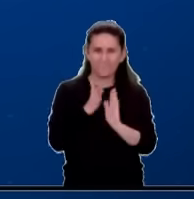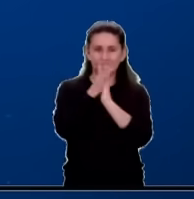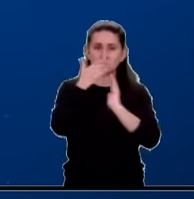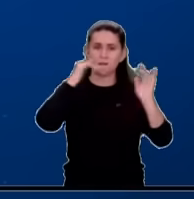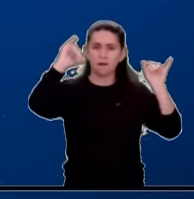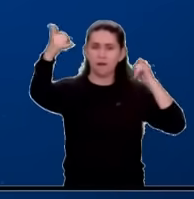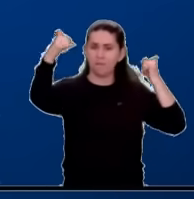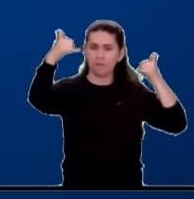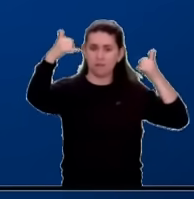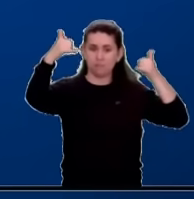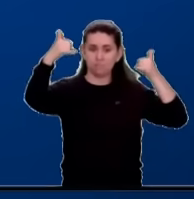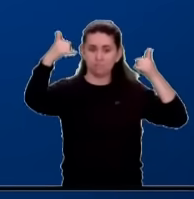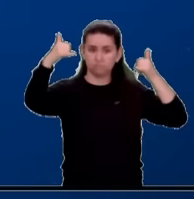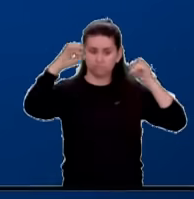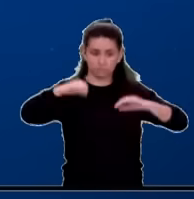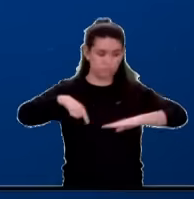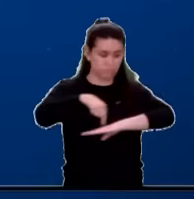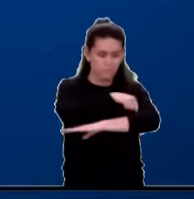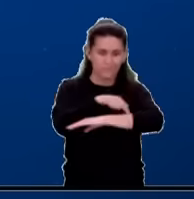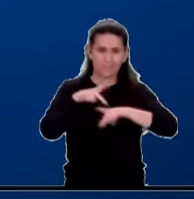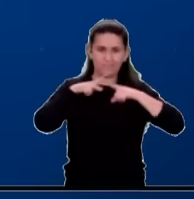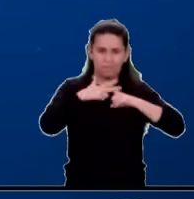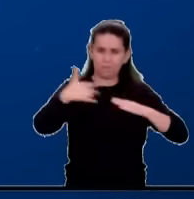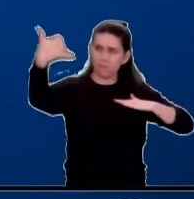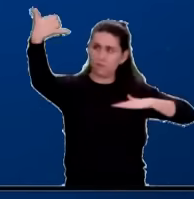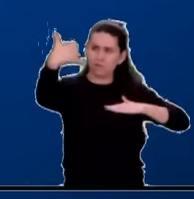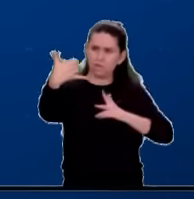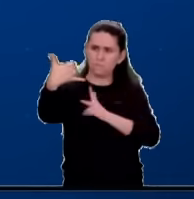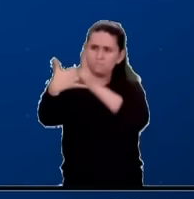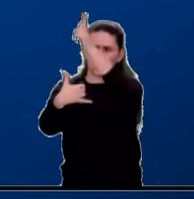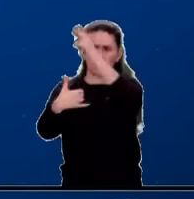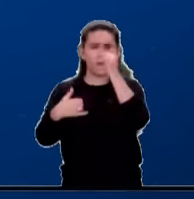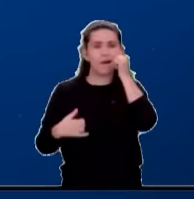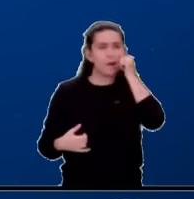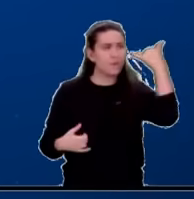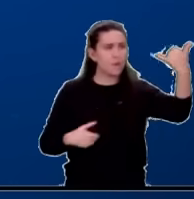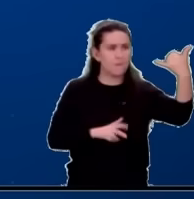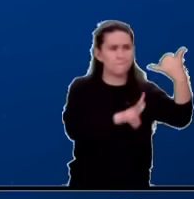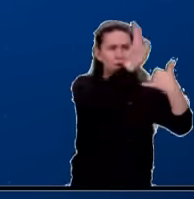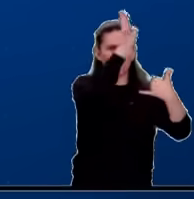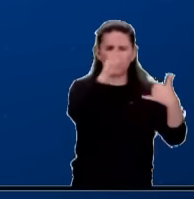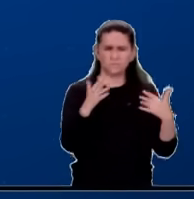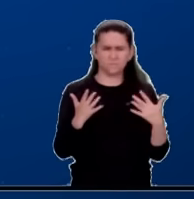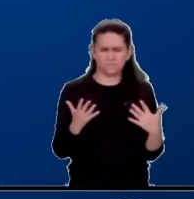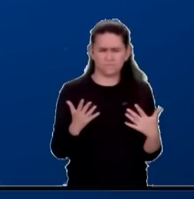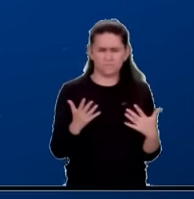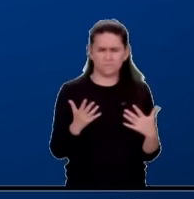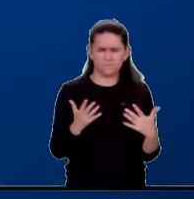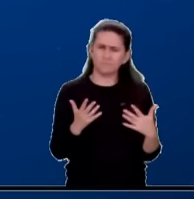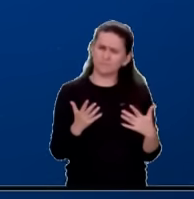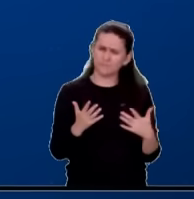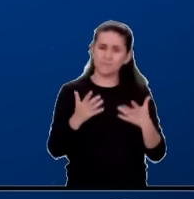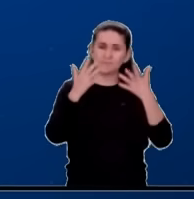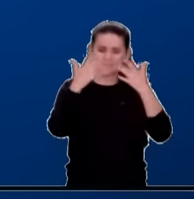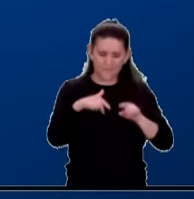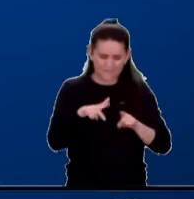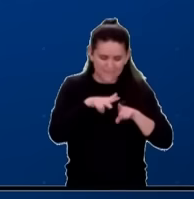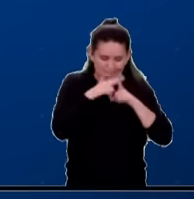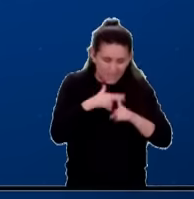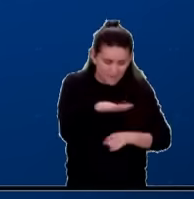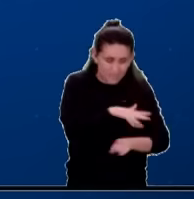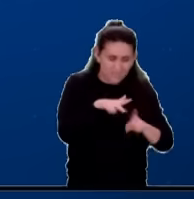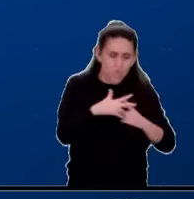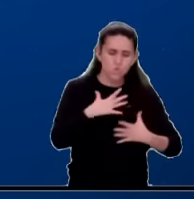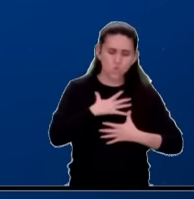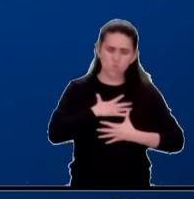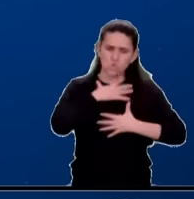justamente a ese taller. Queremos saber qué le han respondido directamente desde el taller, qué le han dicho